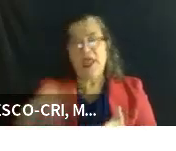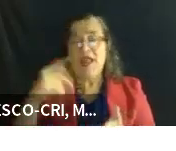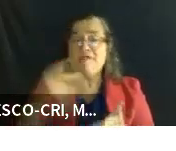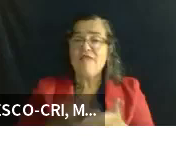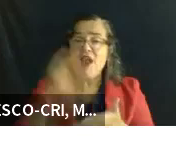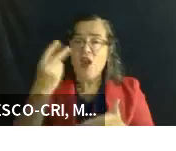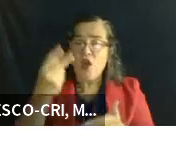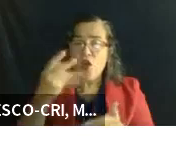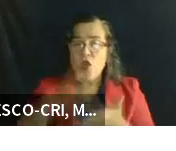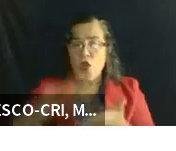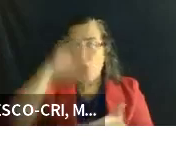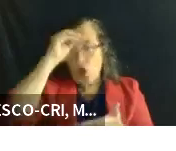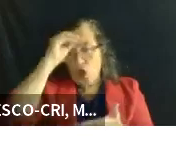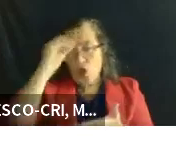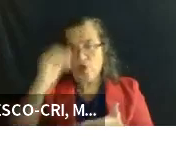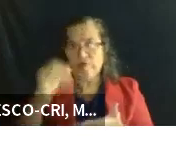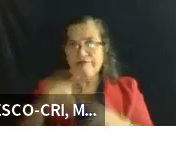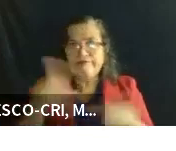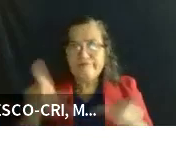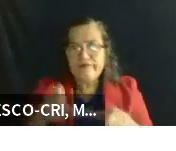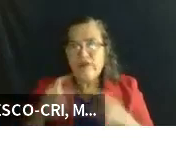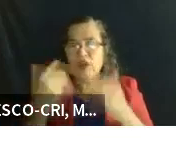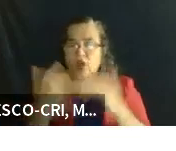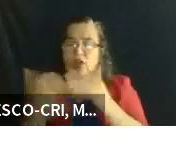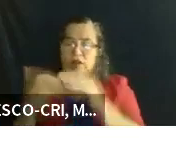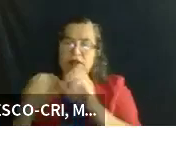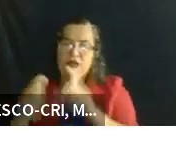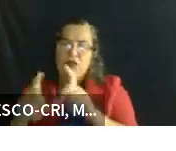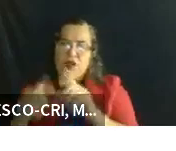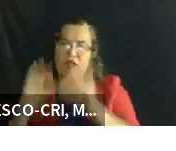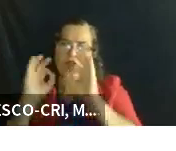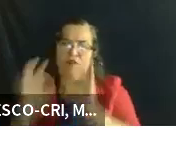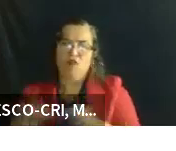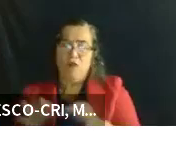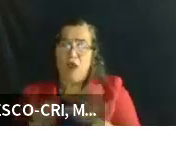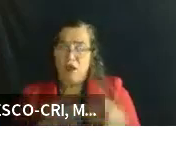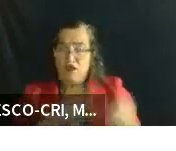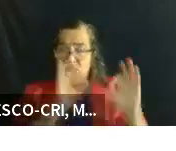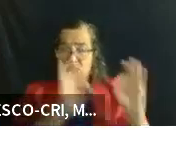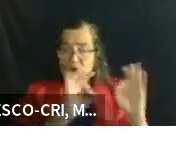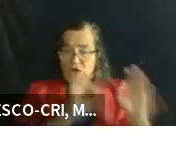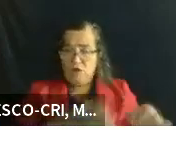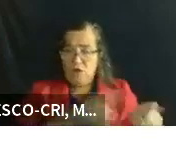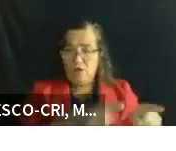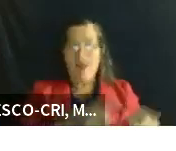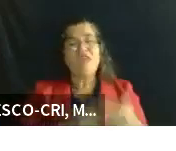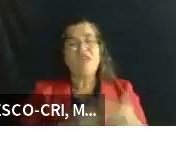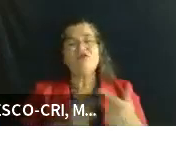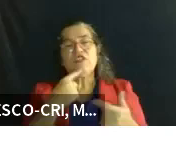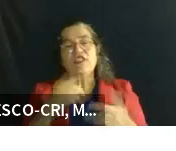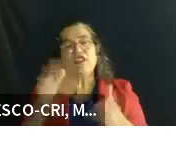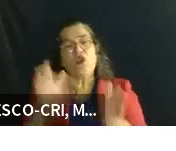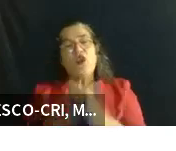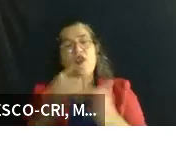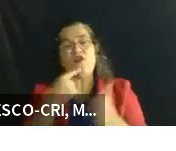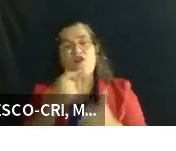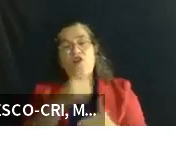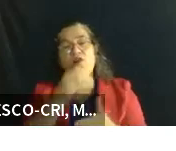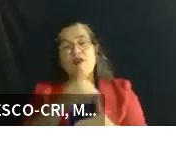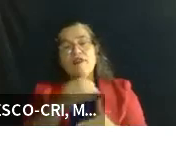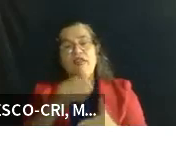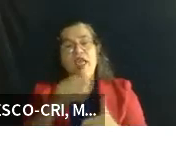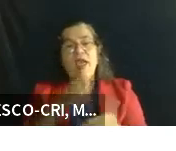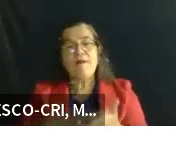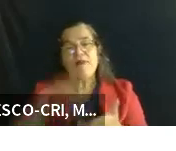tiene lugar fuera de los límites de la educación formal. Esto es una referencia de un libro que se los recomiendo, que se llama El aprendizaje invisible, tal vez ya